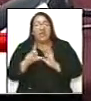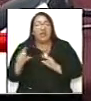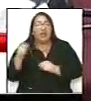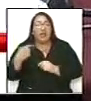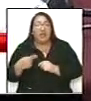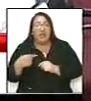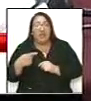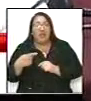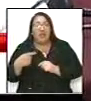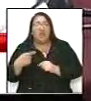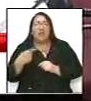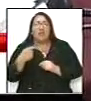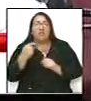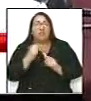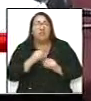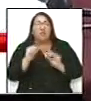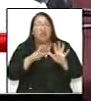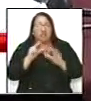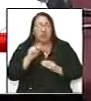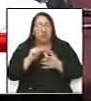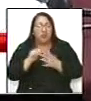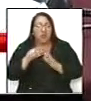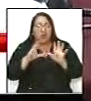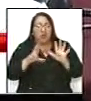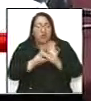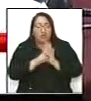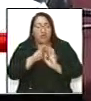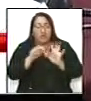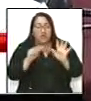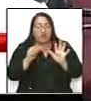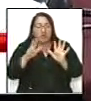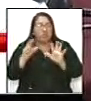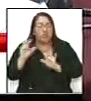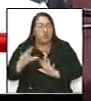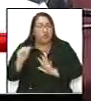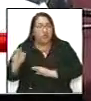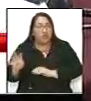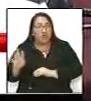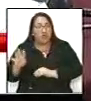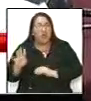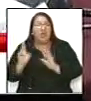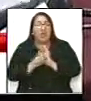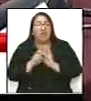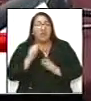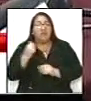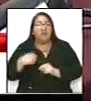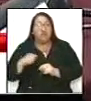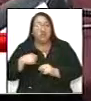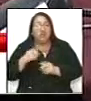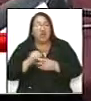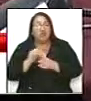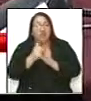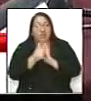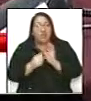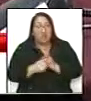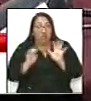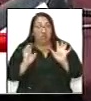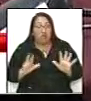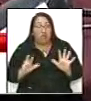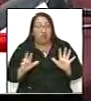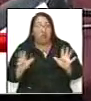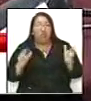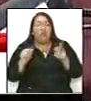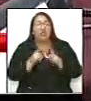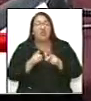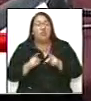del párrafo 8.1 del artículo 8 de la ley 26.864, ley de elecciones municipales, en su artículo 8, donde